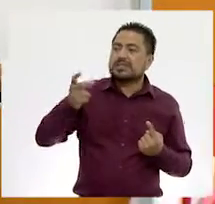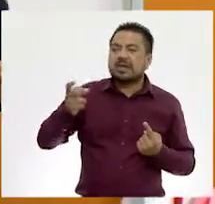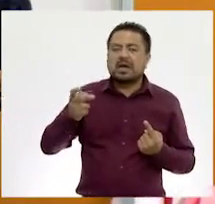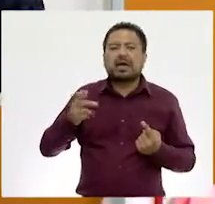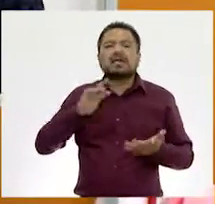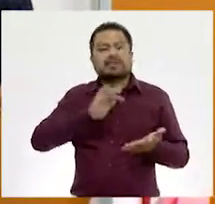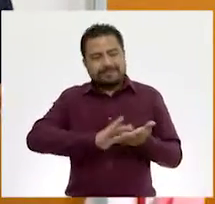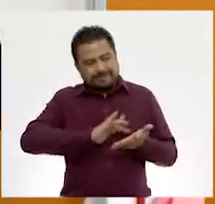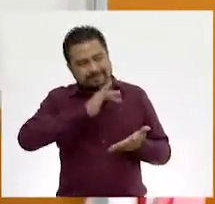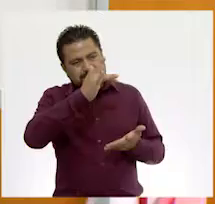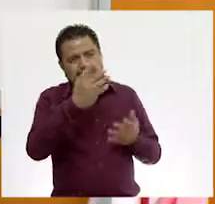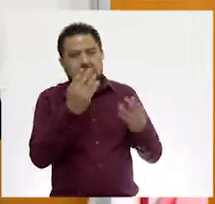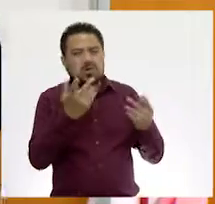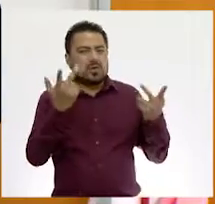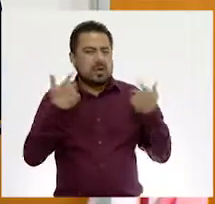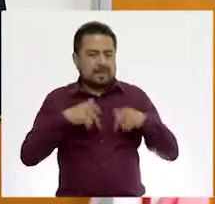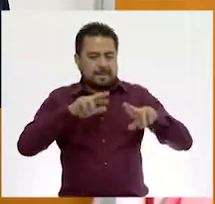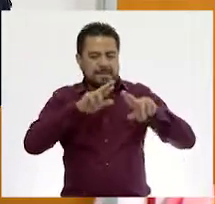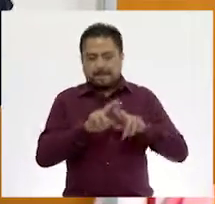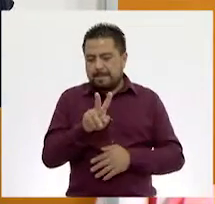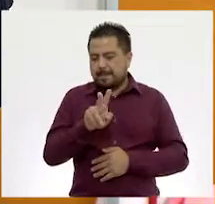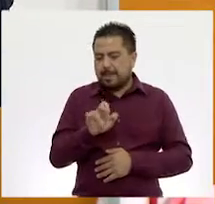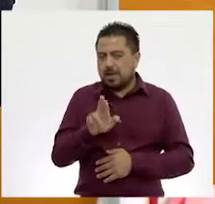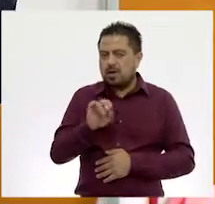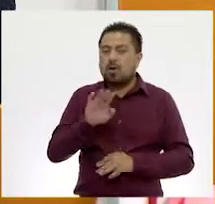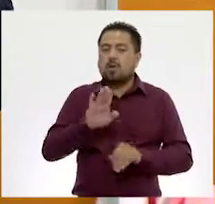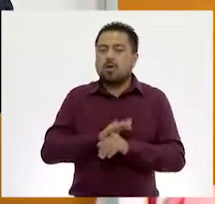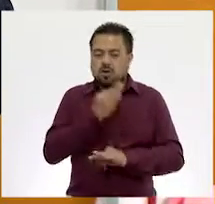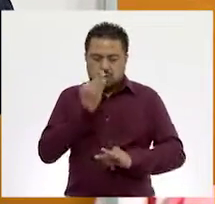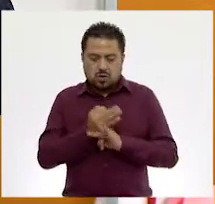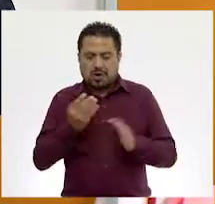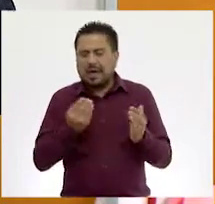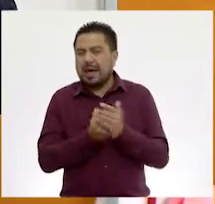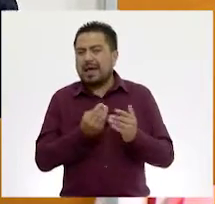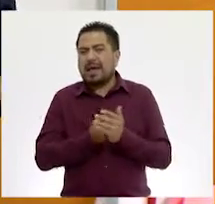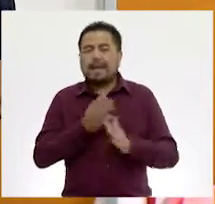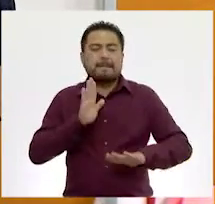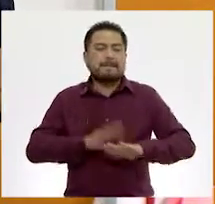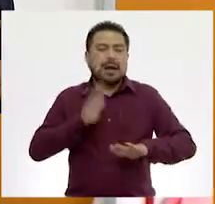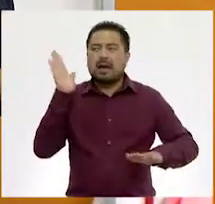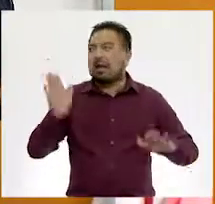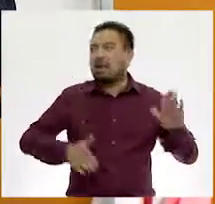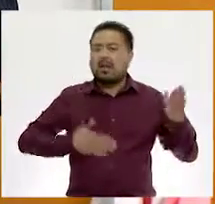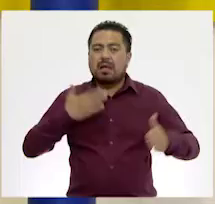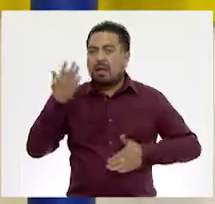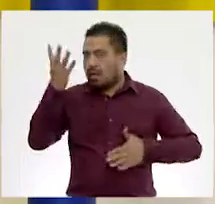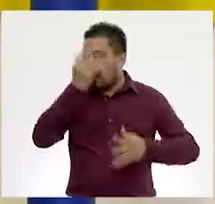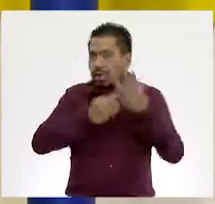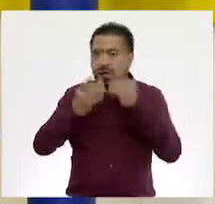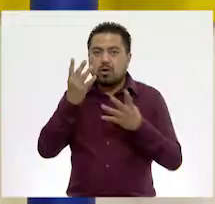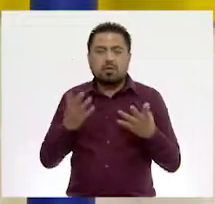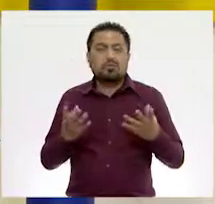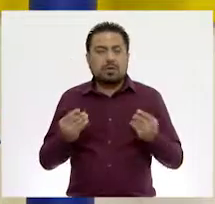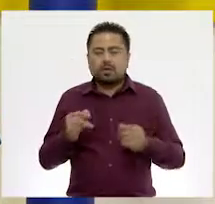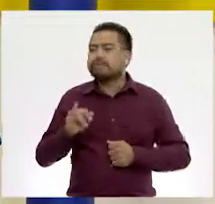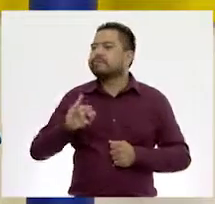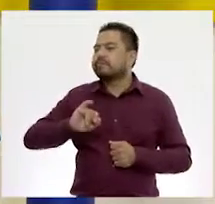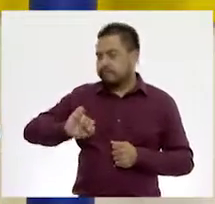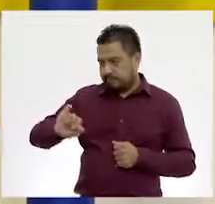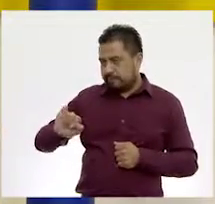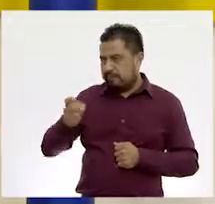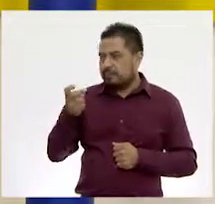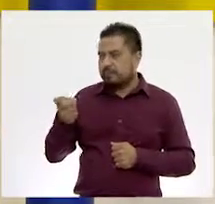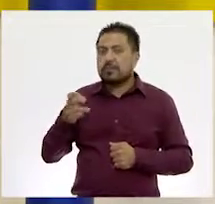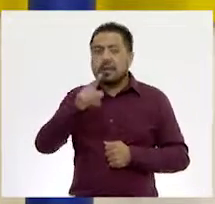le agradecen mucho a la maestra, Vero, porque fue una clase muy divertida y además aprendimos mucho, ¿verdad? Así es.